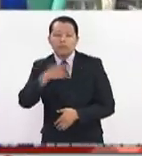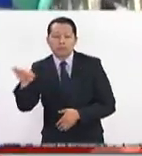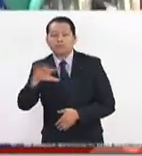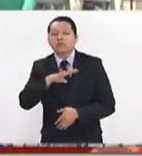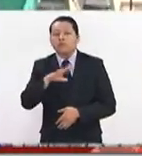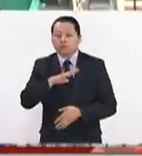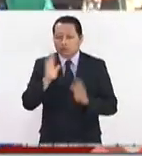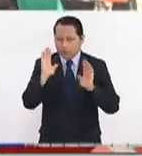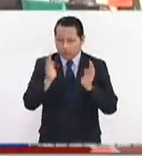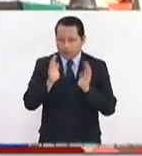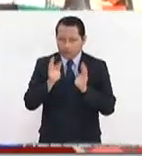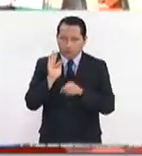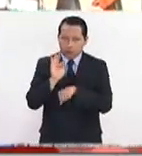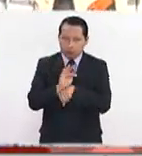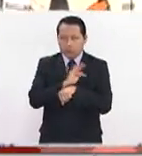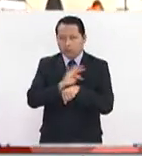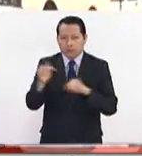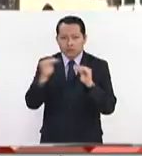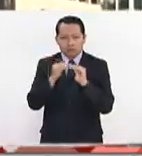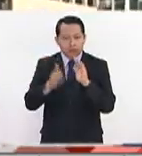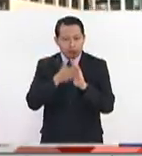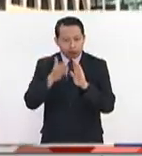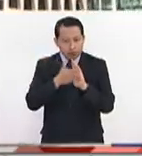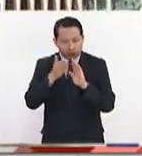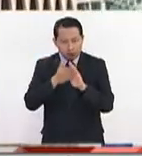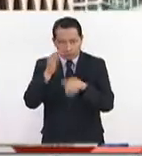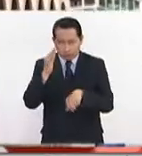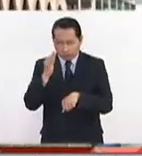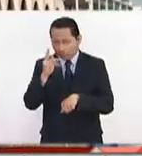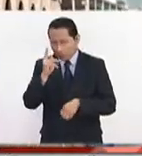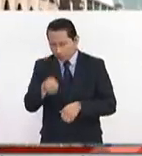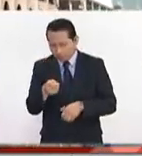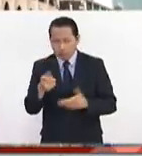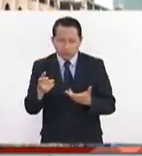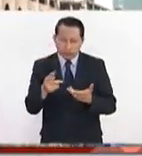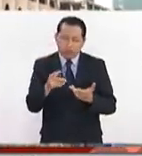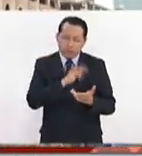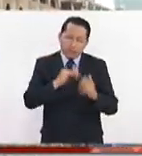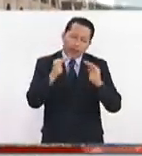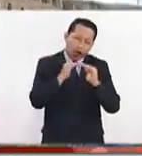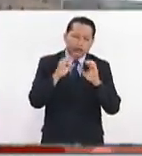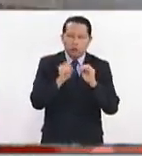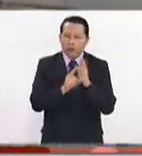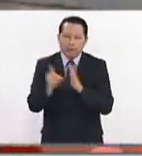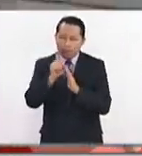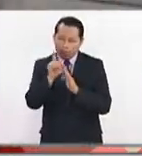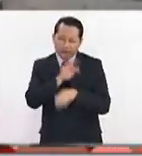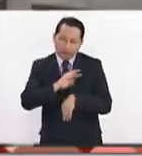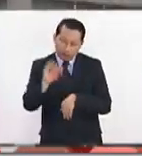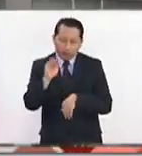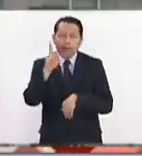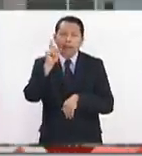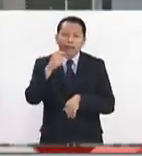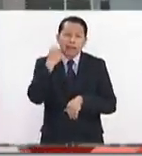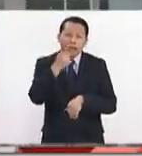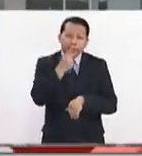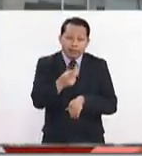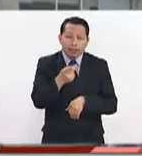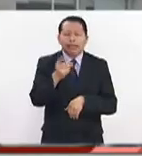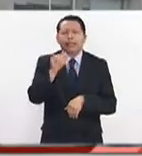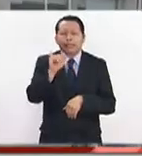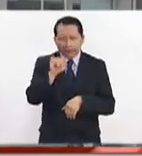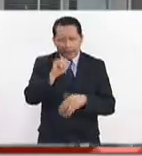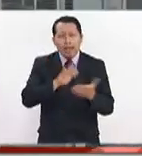los instrumentos para que reconstruyan sus casas. ¿Qué significa? O habitaciones o departamentos. ¿Qué significa esto? Que sí se